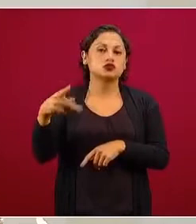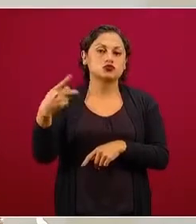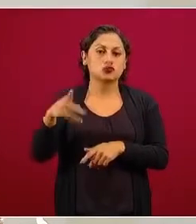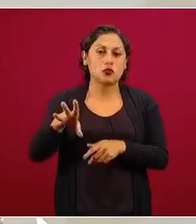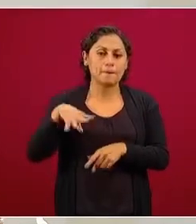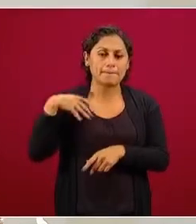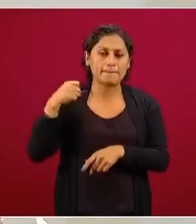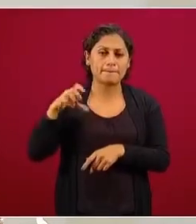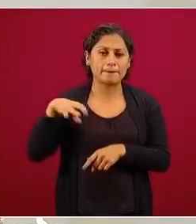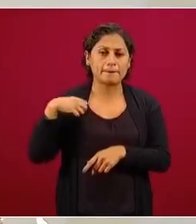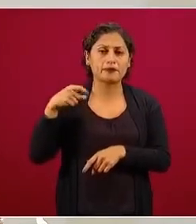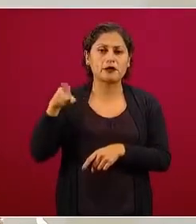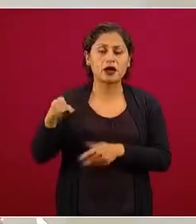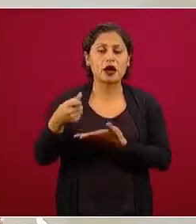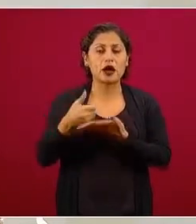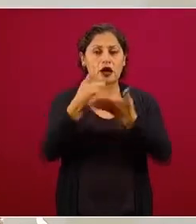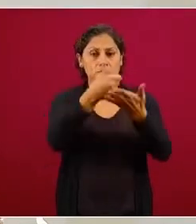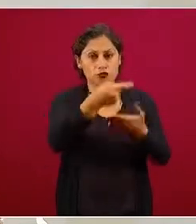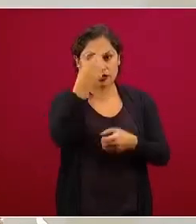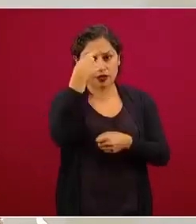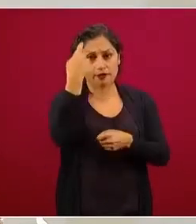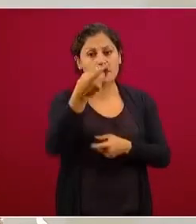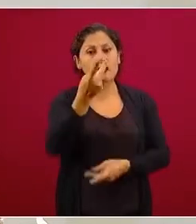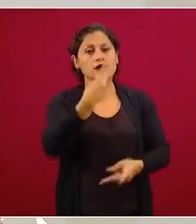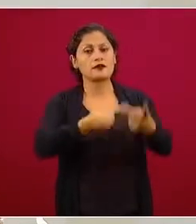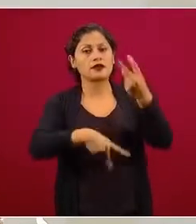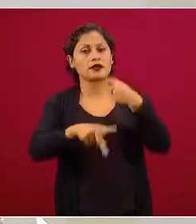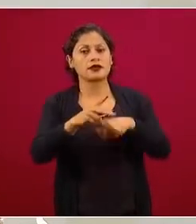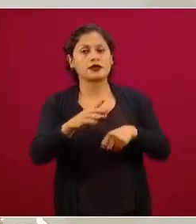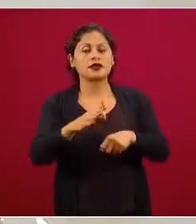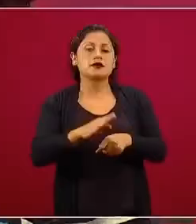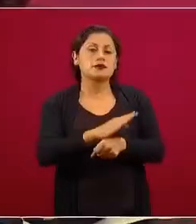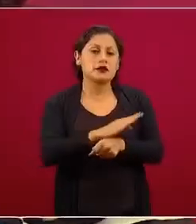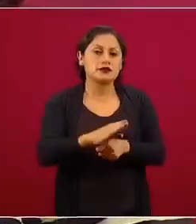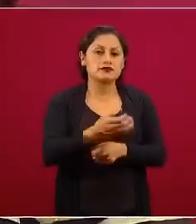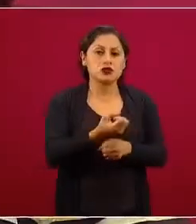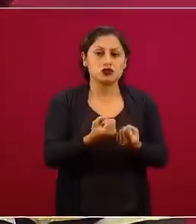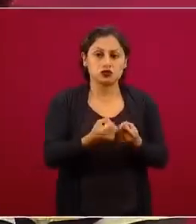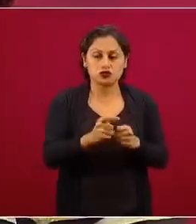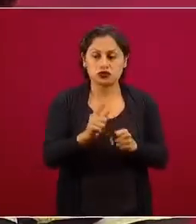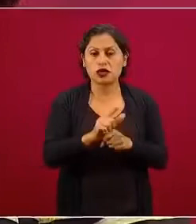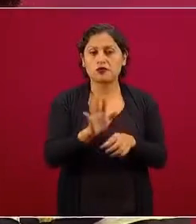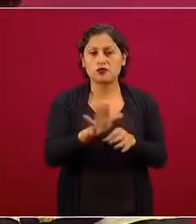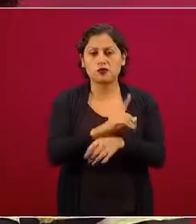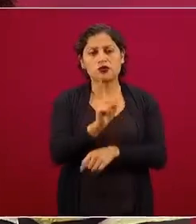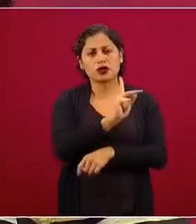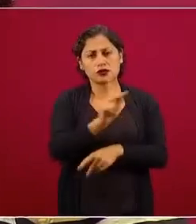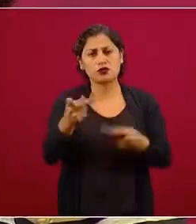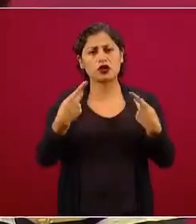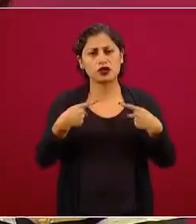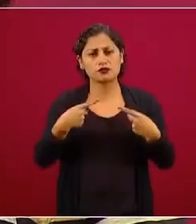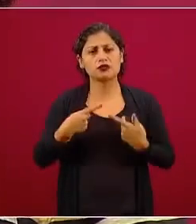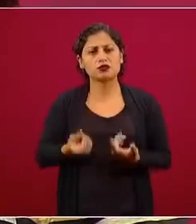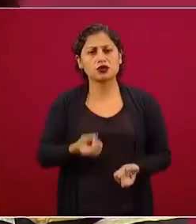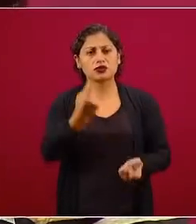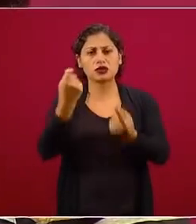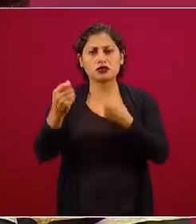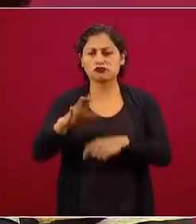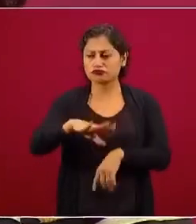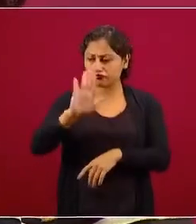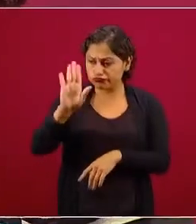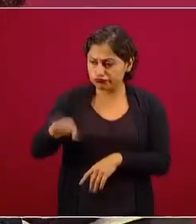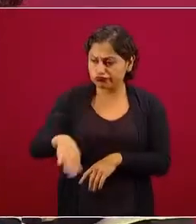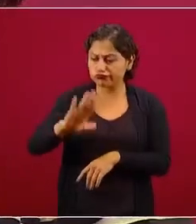de bienestar social, porque todas y todos hemos perdido a alguien y sabemos el vacío que se siente cuando esa persona se